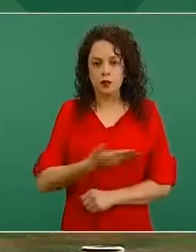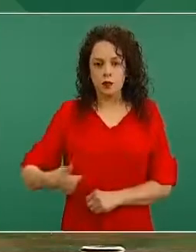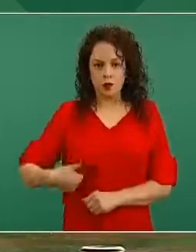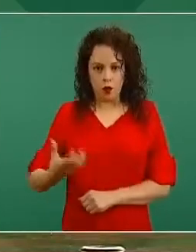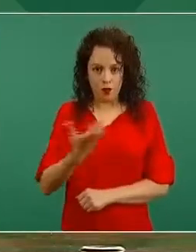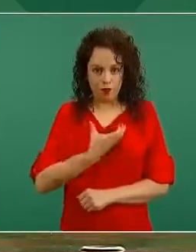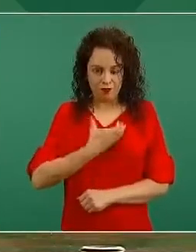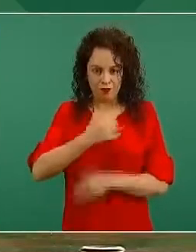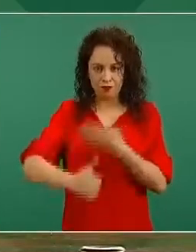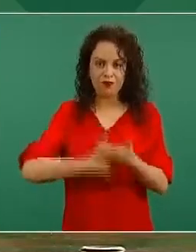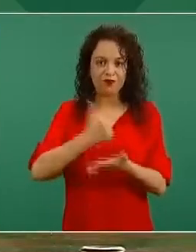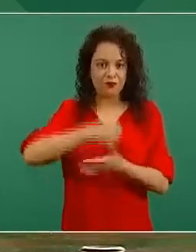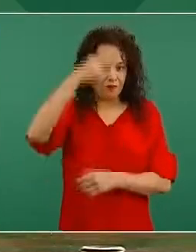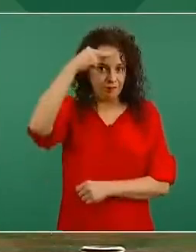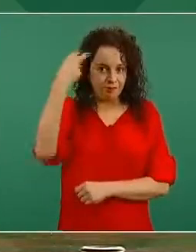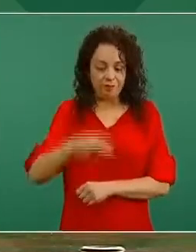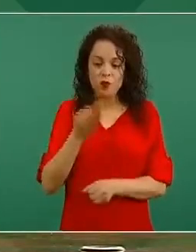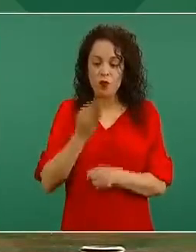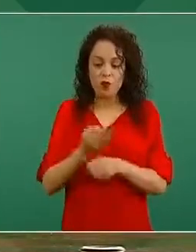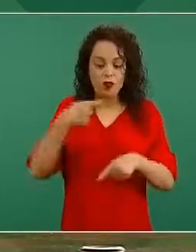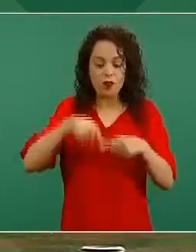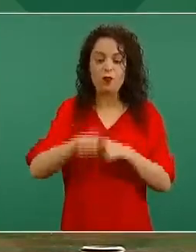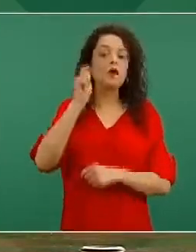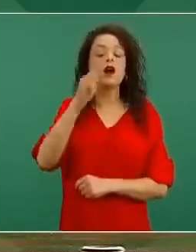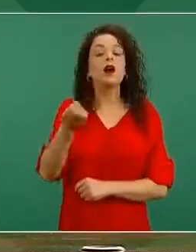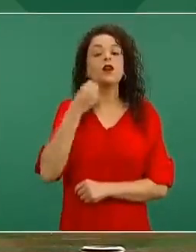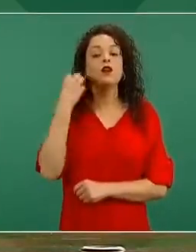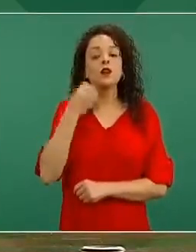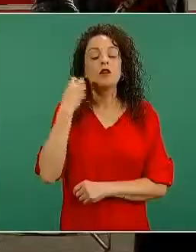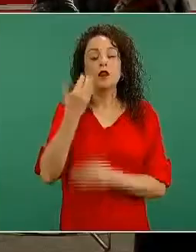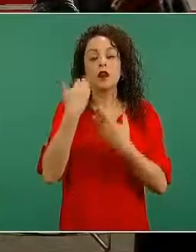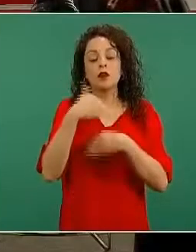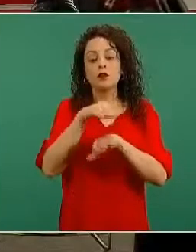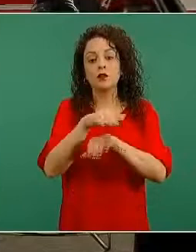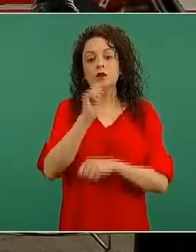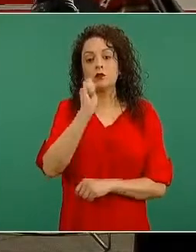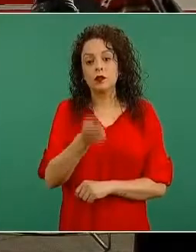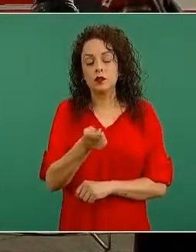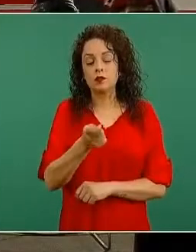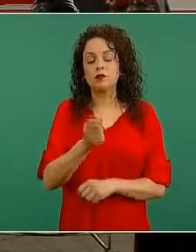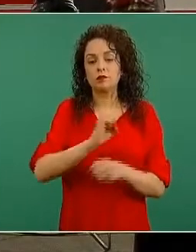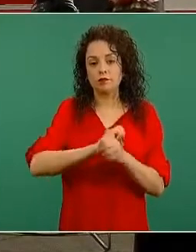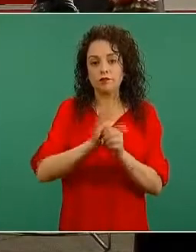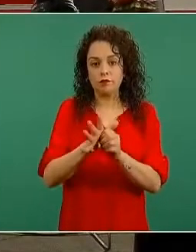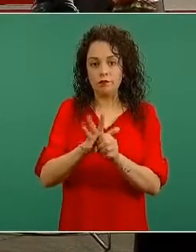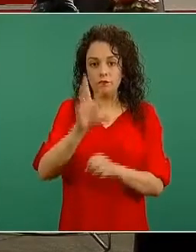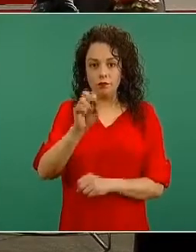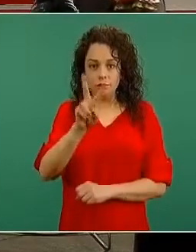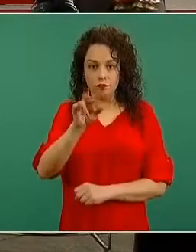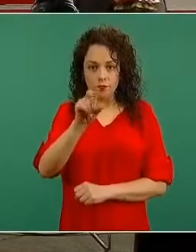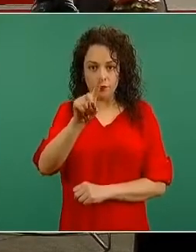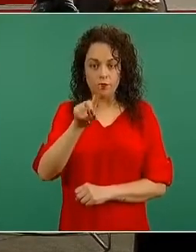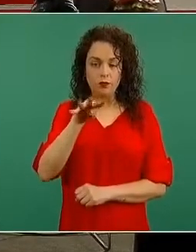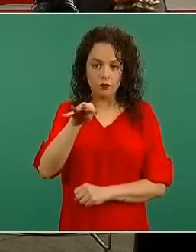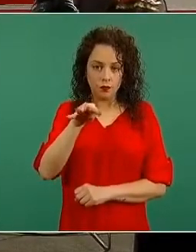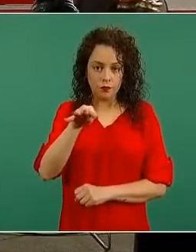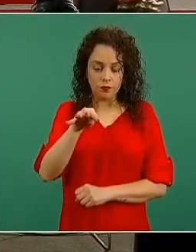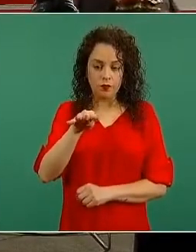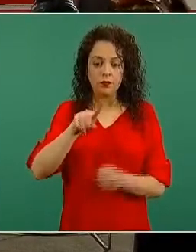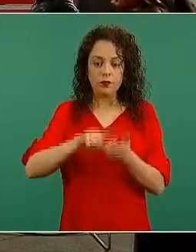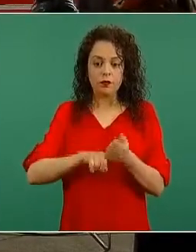México. Vamos a iniciar la conferencia de prensa diaria sobre COVID-19, la pandemia causada por el coronavirus